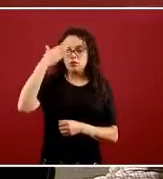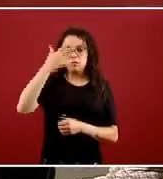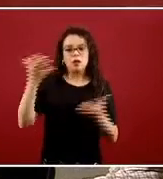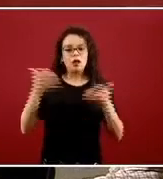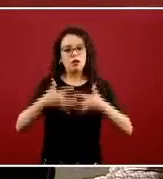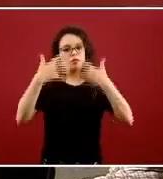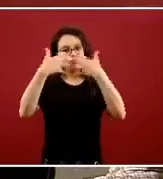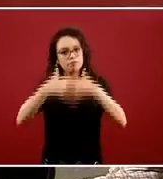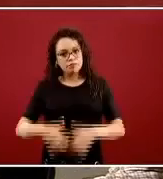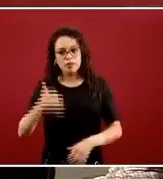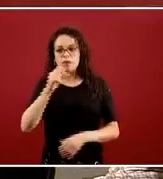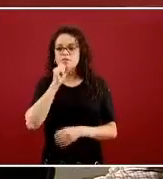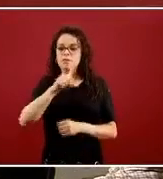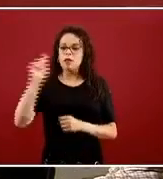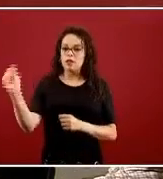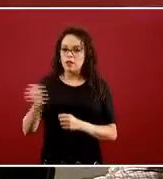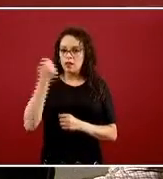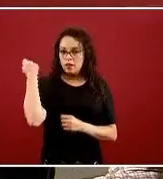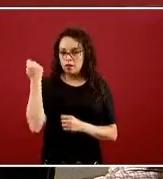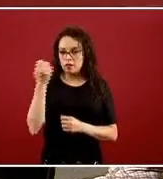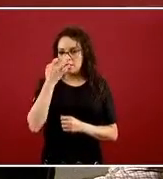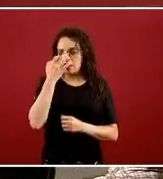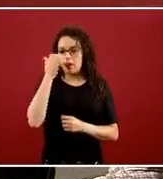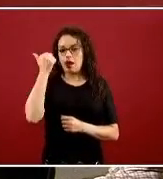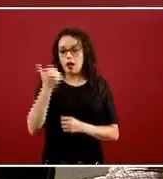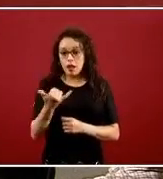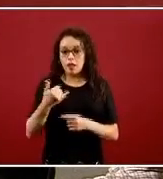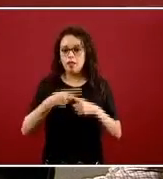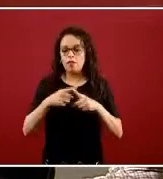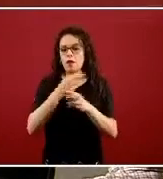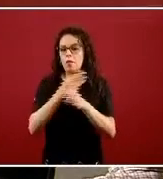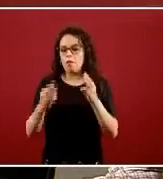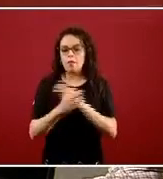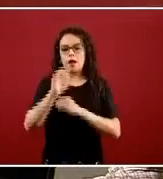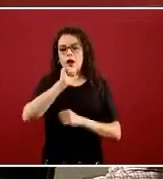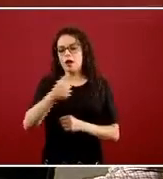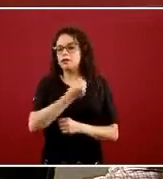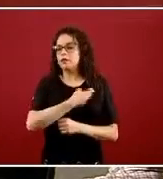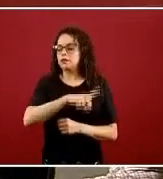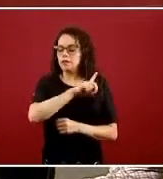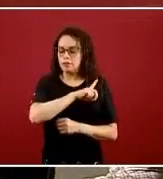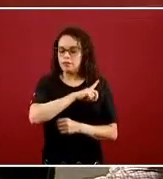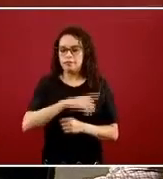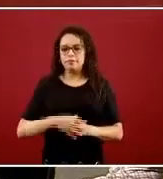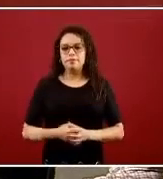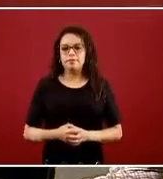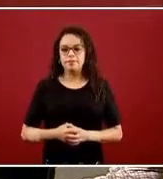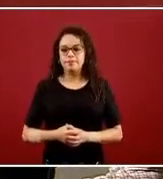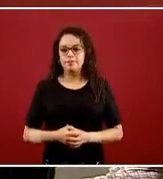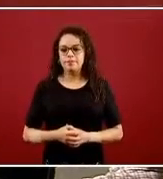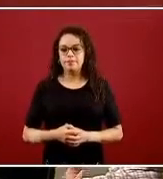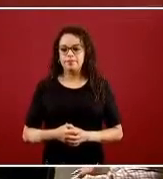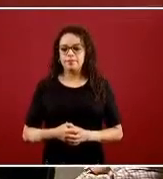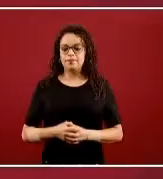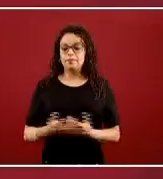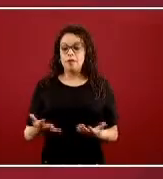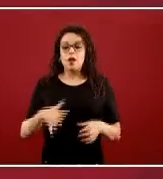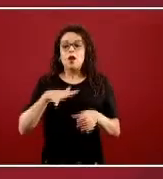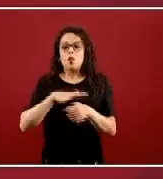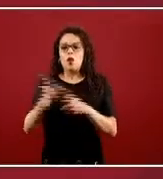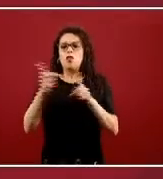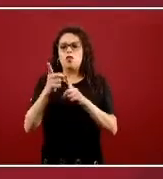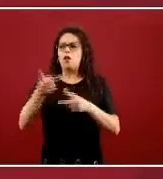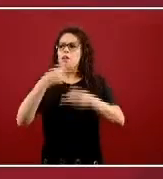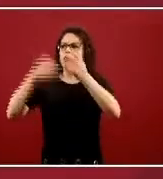de distintos insumos para la salud. Ahora, nosotros, independientemente de cuál es el origen de la proveeduría, tenemos